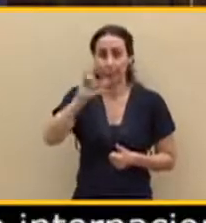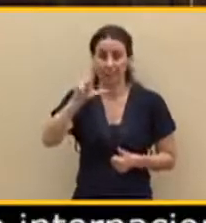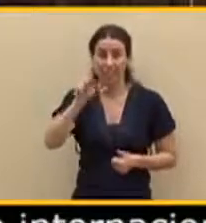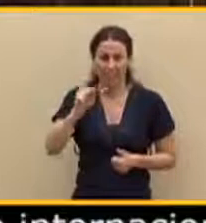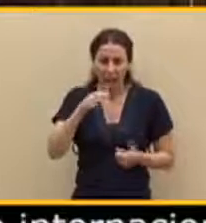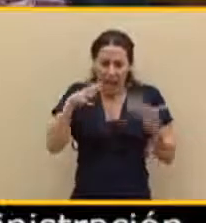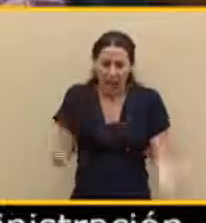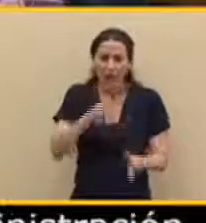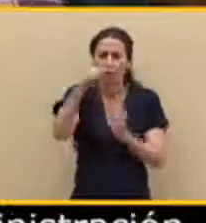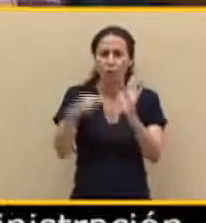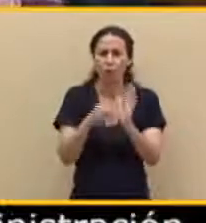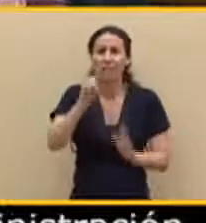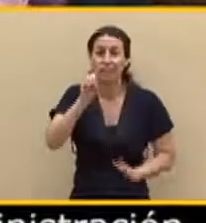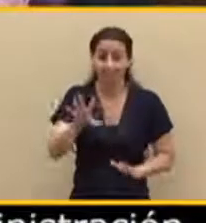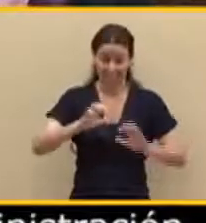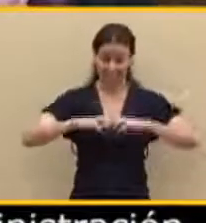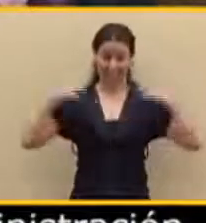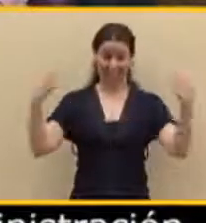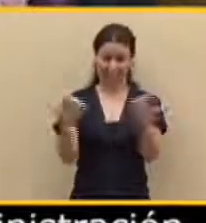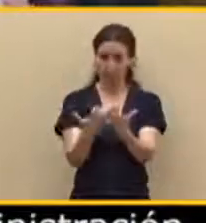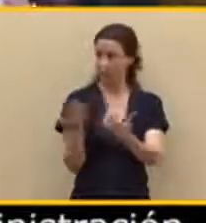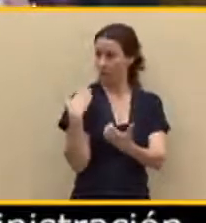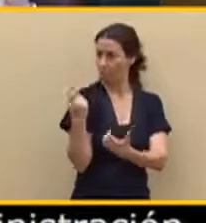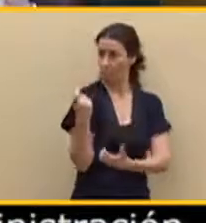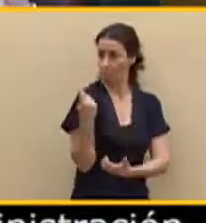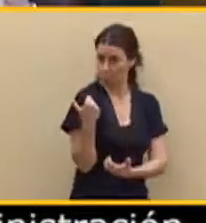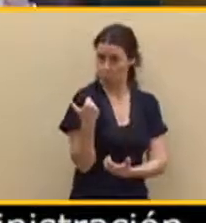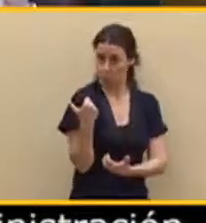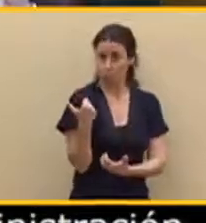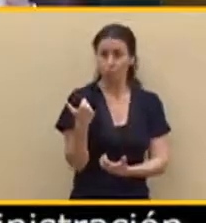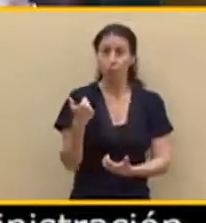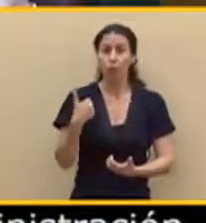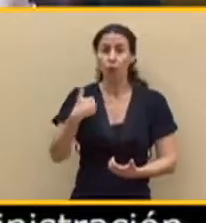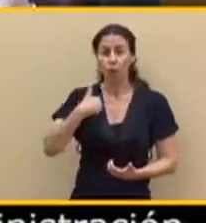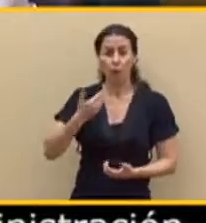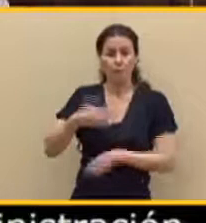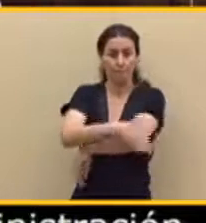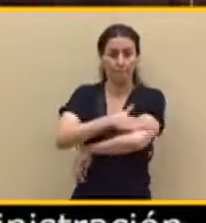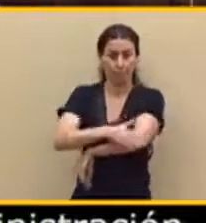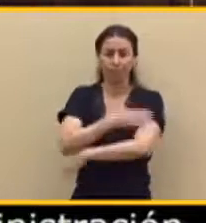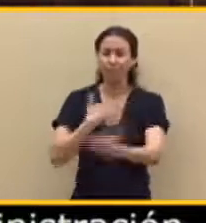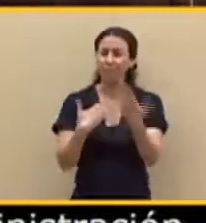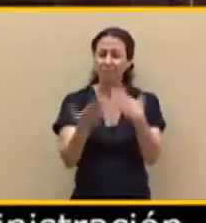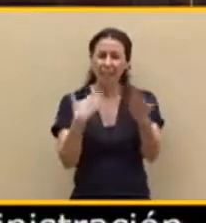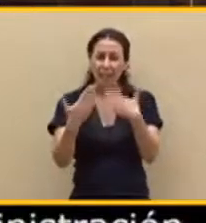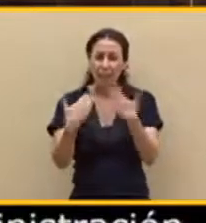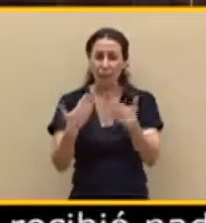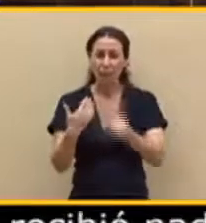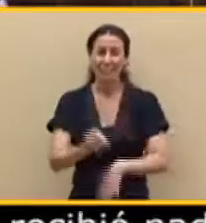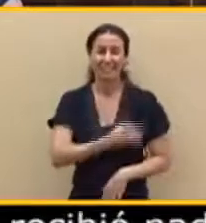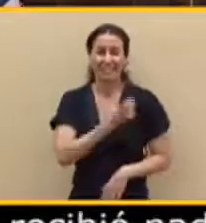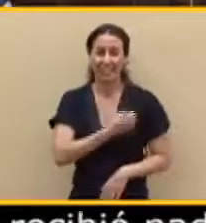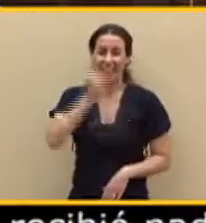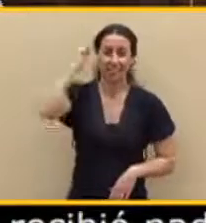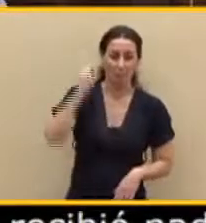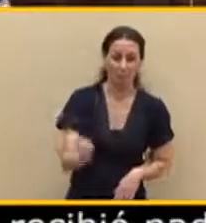En pleno 2017, esta Cámara recibió hace unos días nada más y nada menos que al ministro de Relaciones Sindicales de la Matanza de Vitoria, y vino a